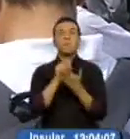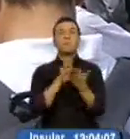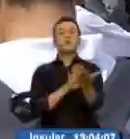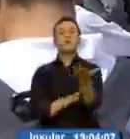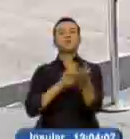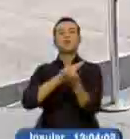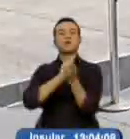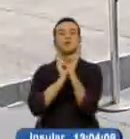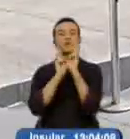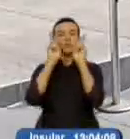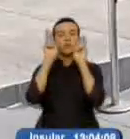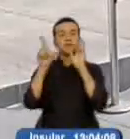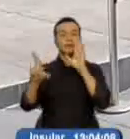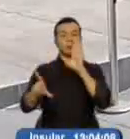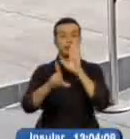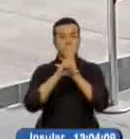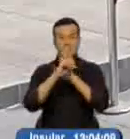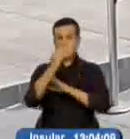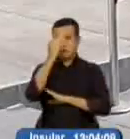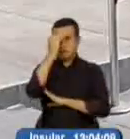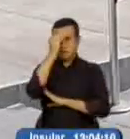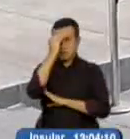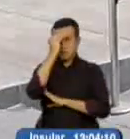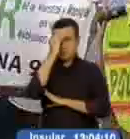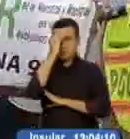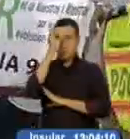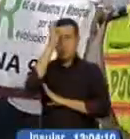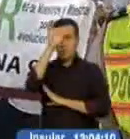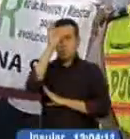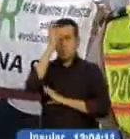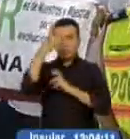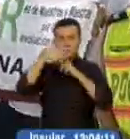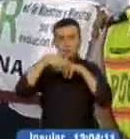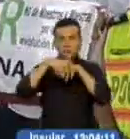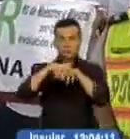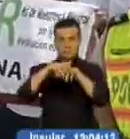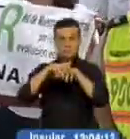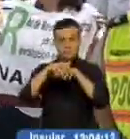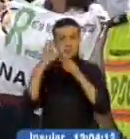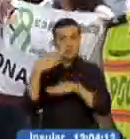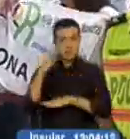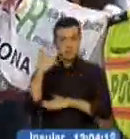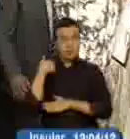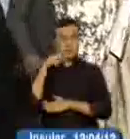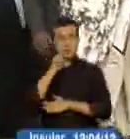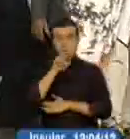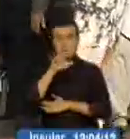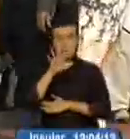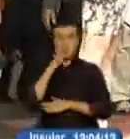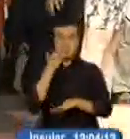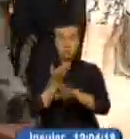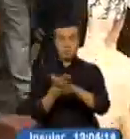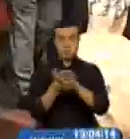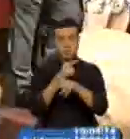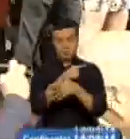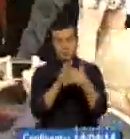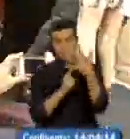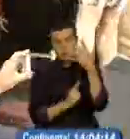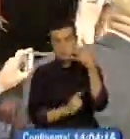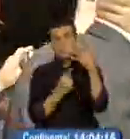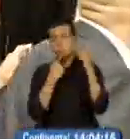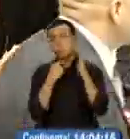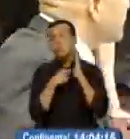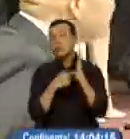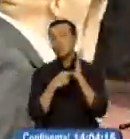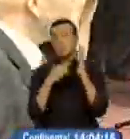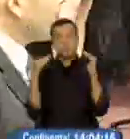de reformas a la Ley de Educación Intercultural. El mismo cuenta con 25 planteamientos, entre los que destaca